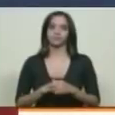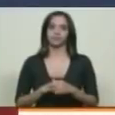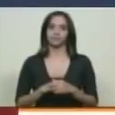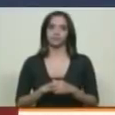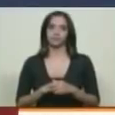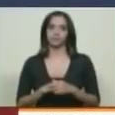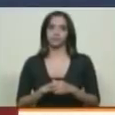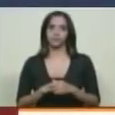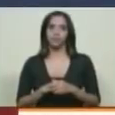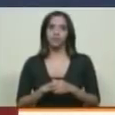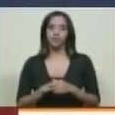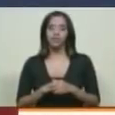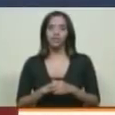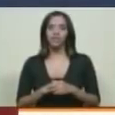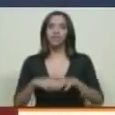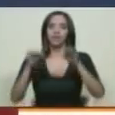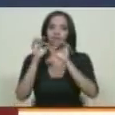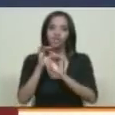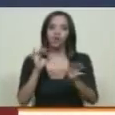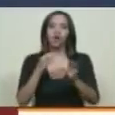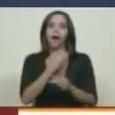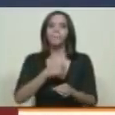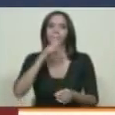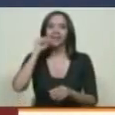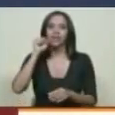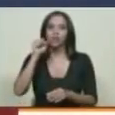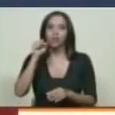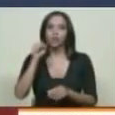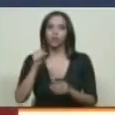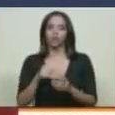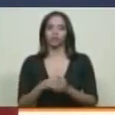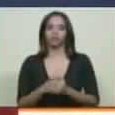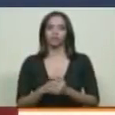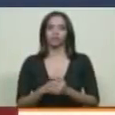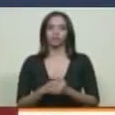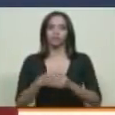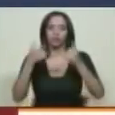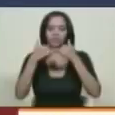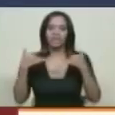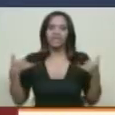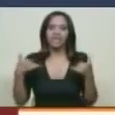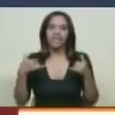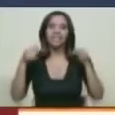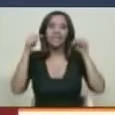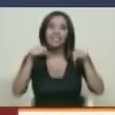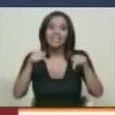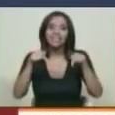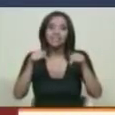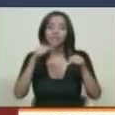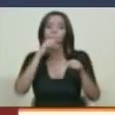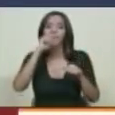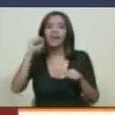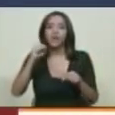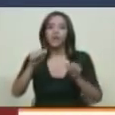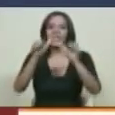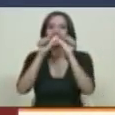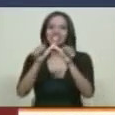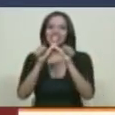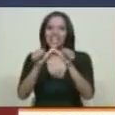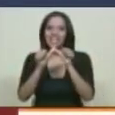y nos dejó a Nicolás Maduro, nos tiró esa línea. Y ahí está Nicolás Maduro y seguimos a Nicolás